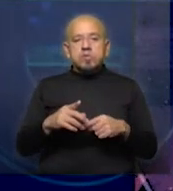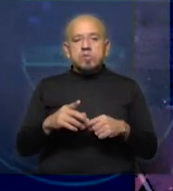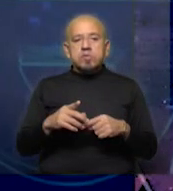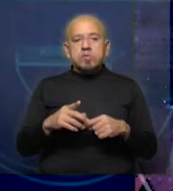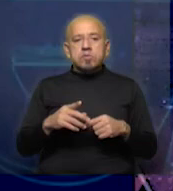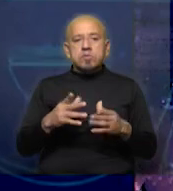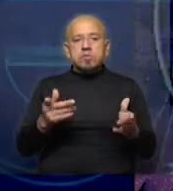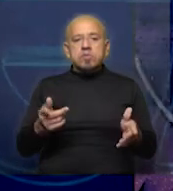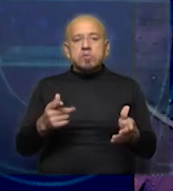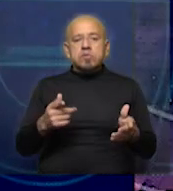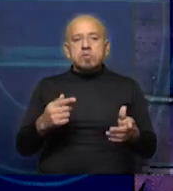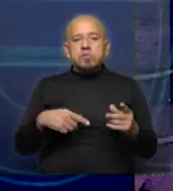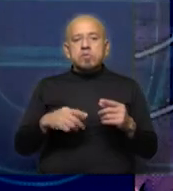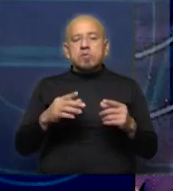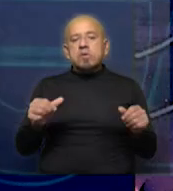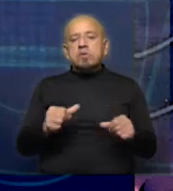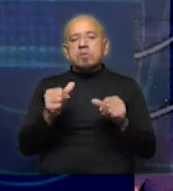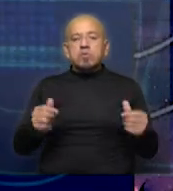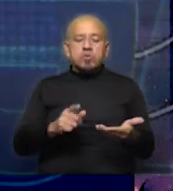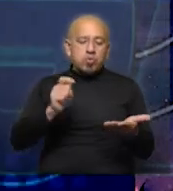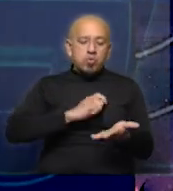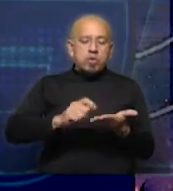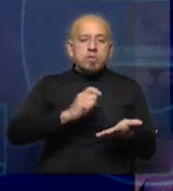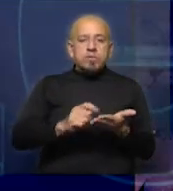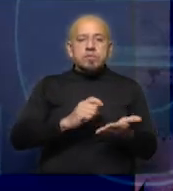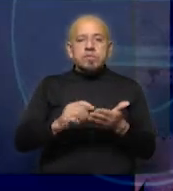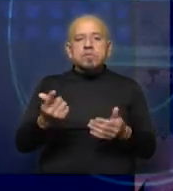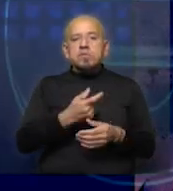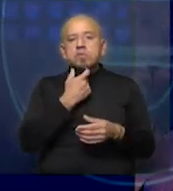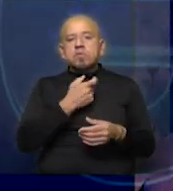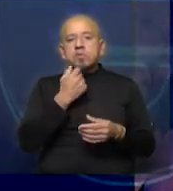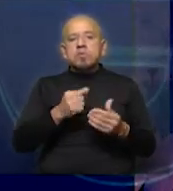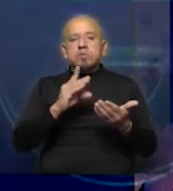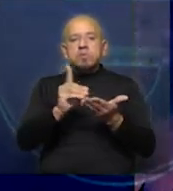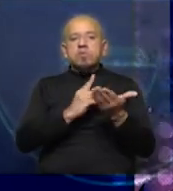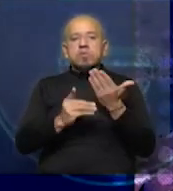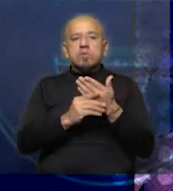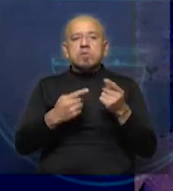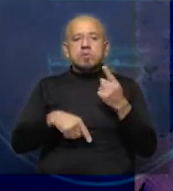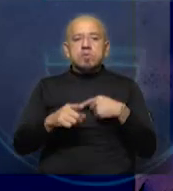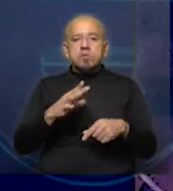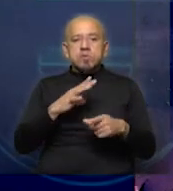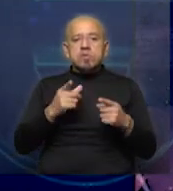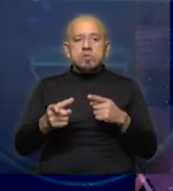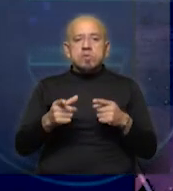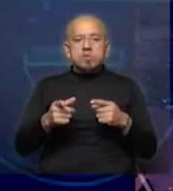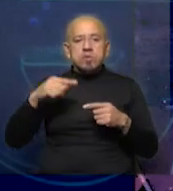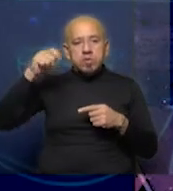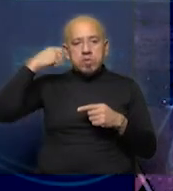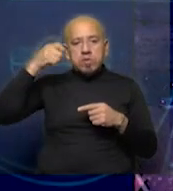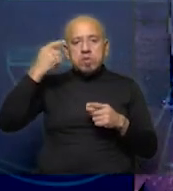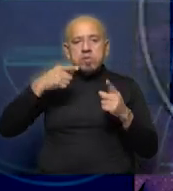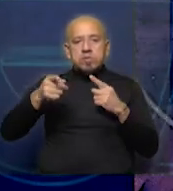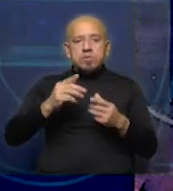formación docente que hacemos escribimos un libro sobre el todo el abordaje pedagógico que atraviesa proyecto Y eso está muy presente en los videos y en el